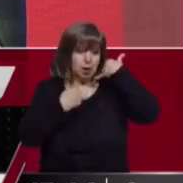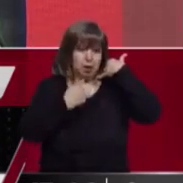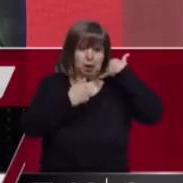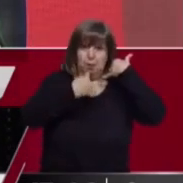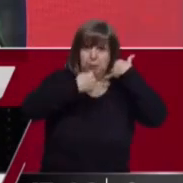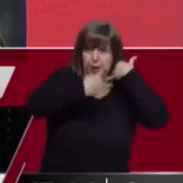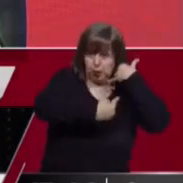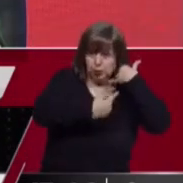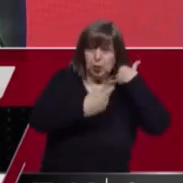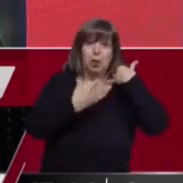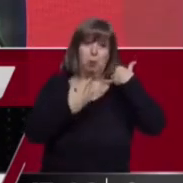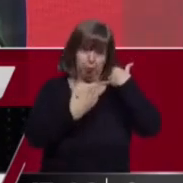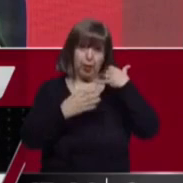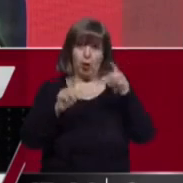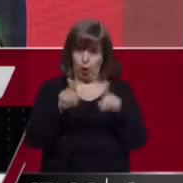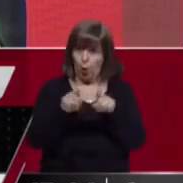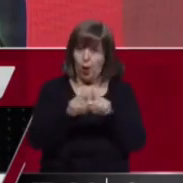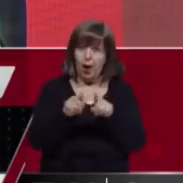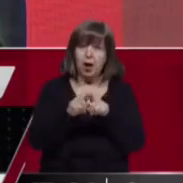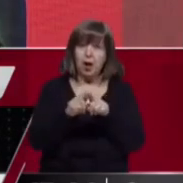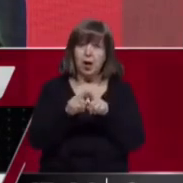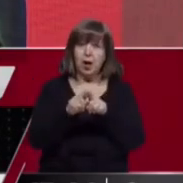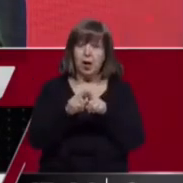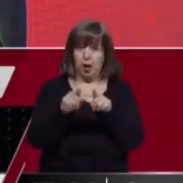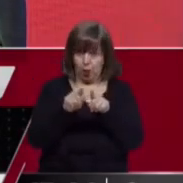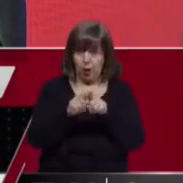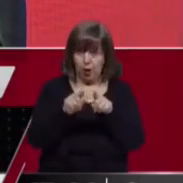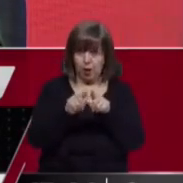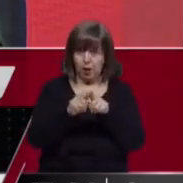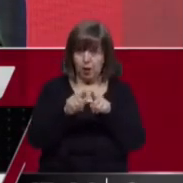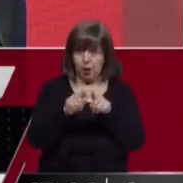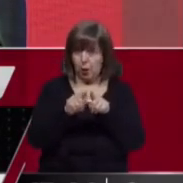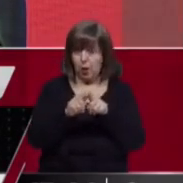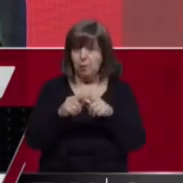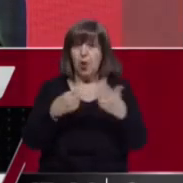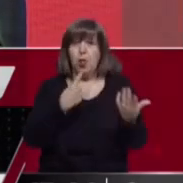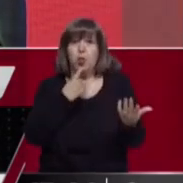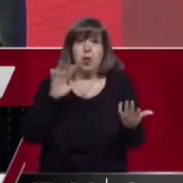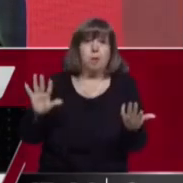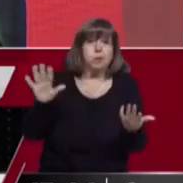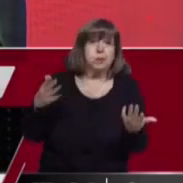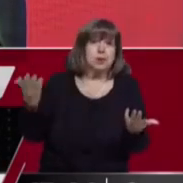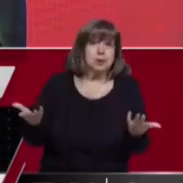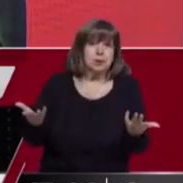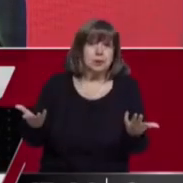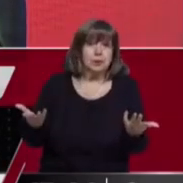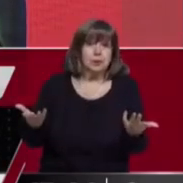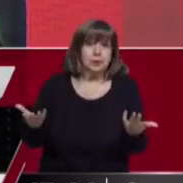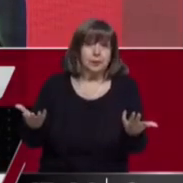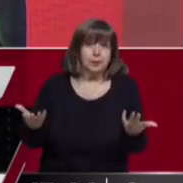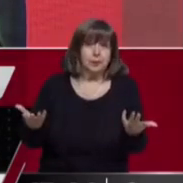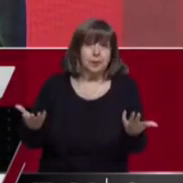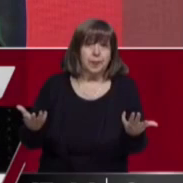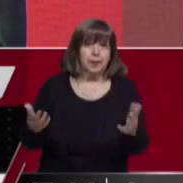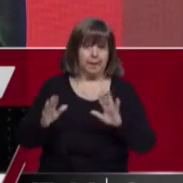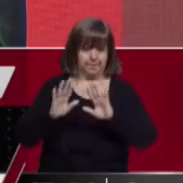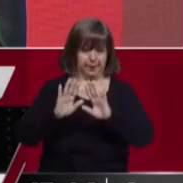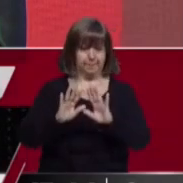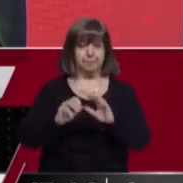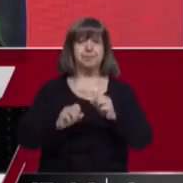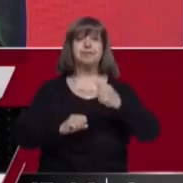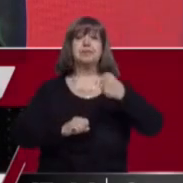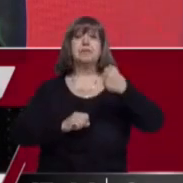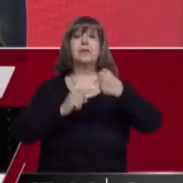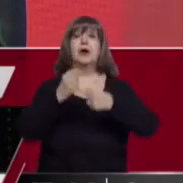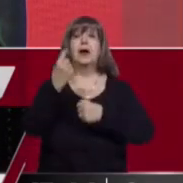gente que grita o un niño llorar en forma constante, pero tal vez no tiene un dato certero